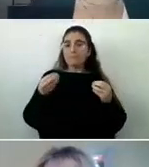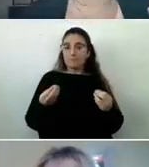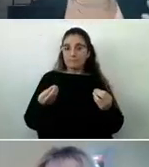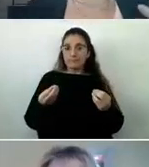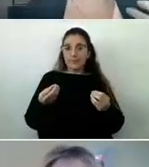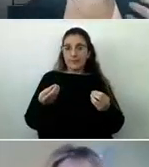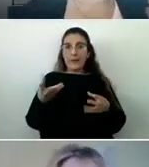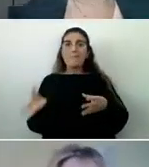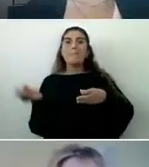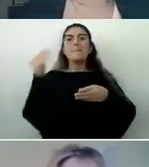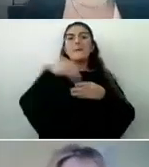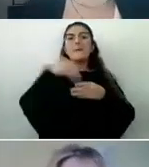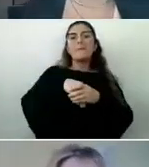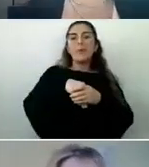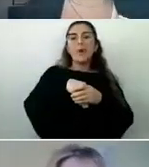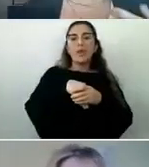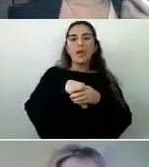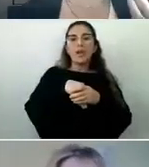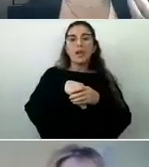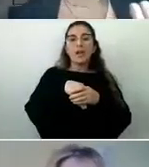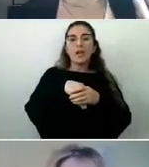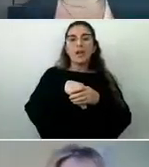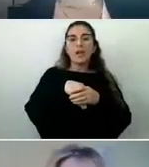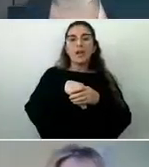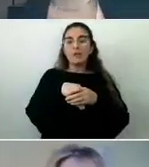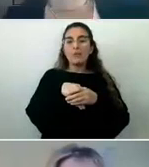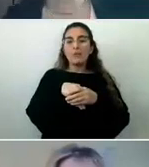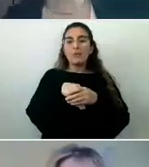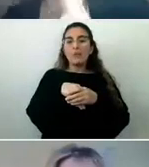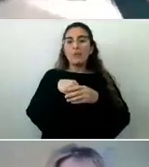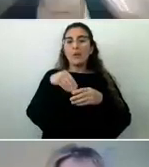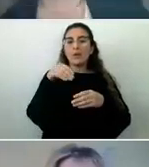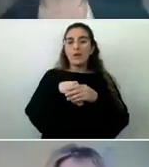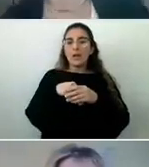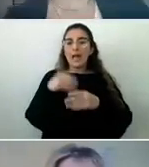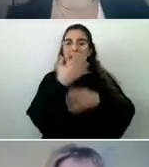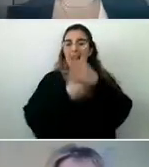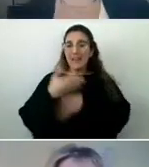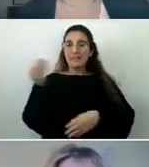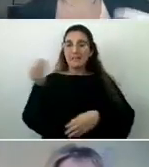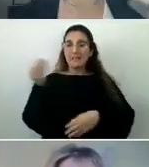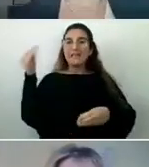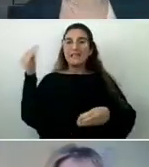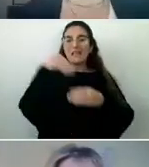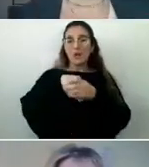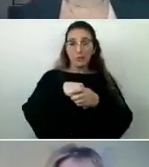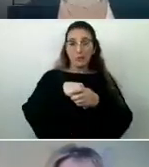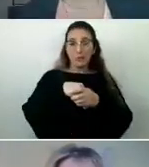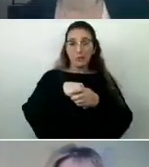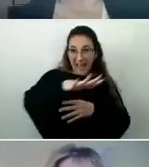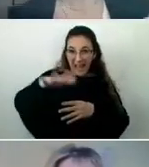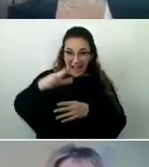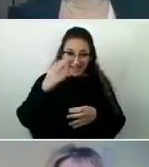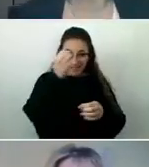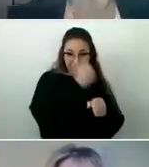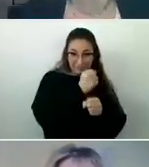Incorpora en la discapacidad, incorporar en la discapacidad a cada una de las áreas y en todas las áreas y trabajar